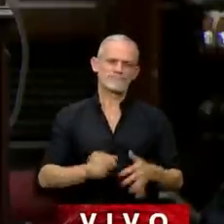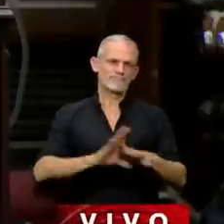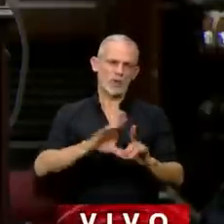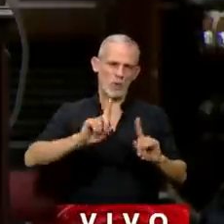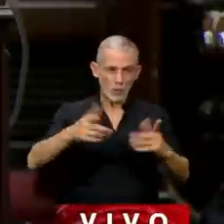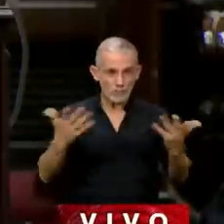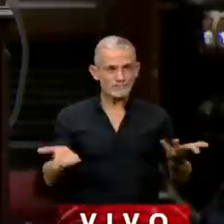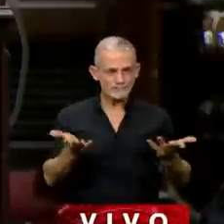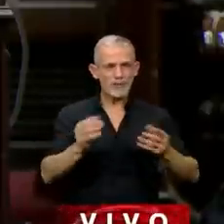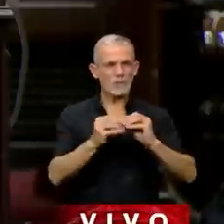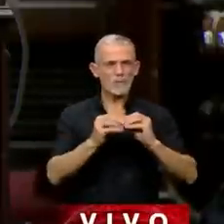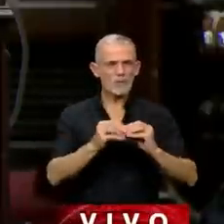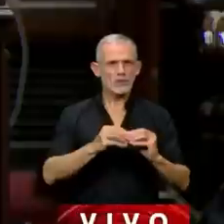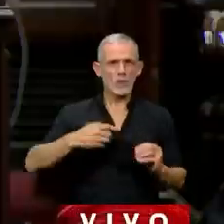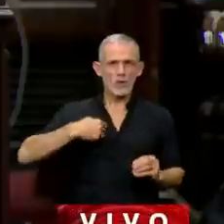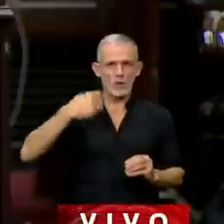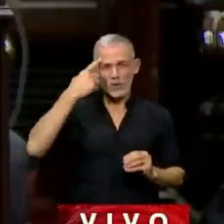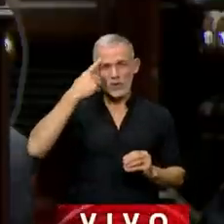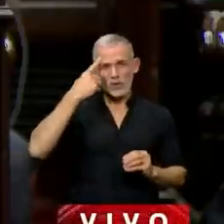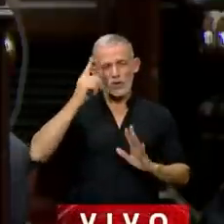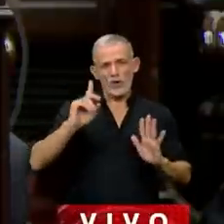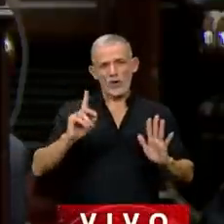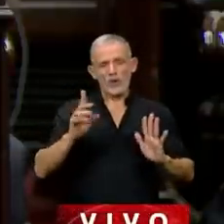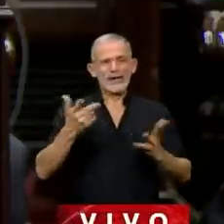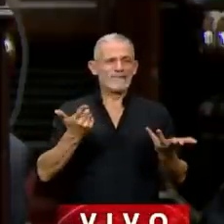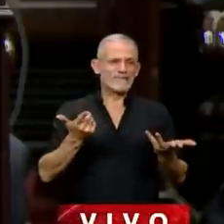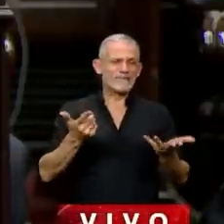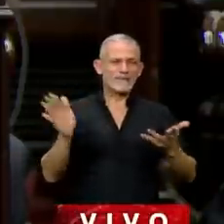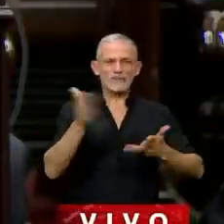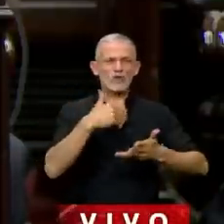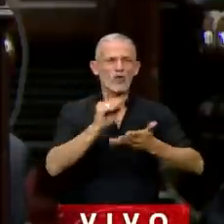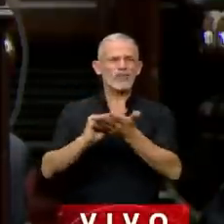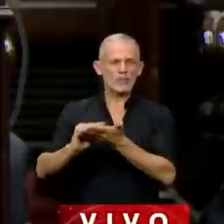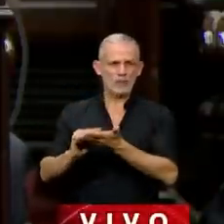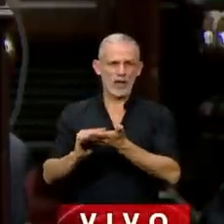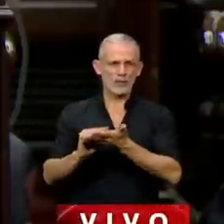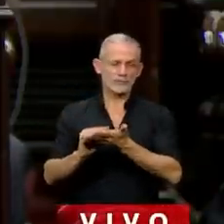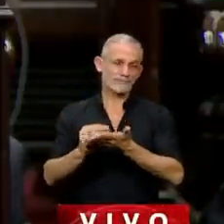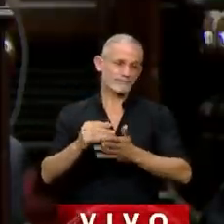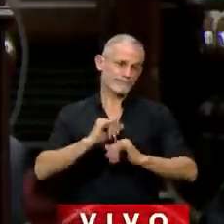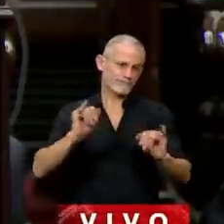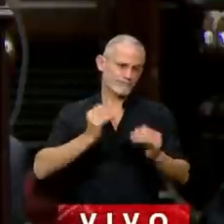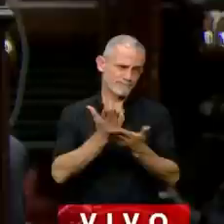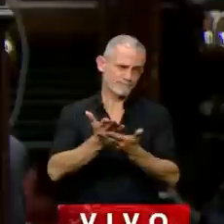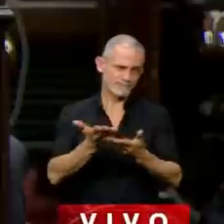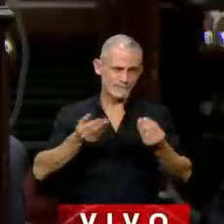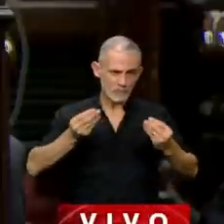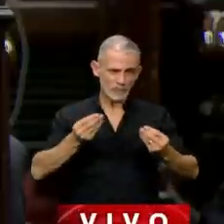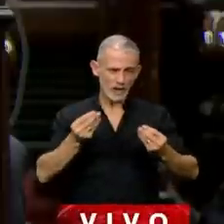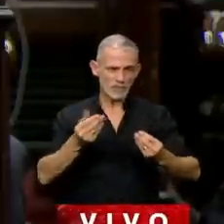razón, yo quiero llamar la atención a todos los señores diputados de